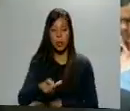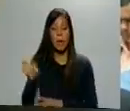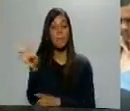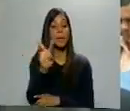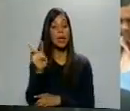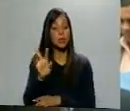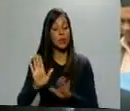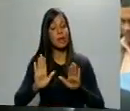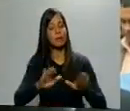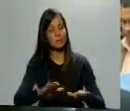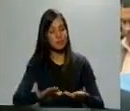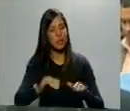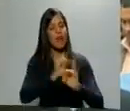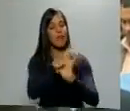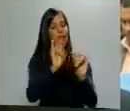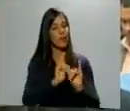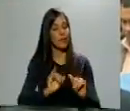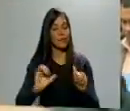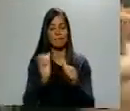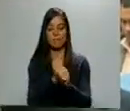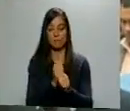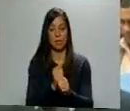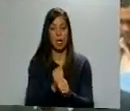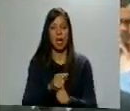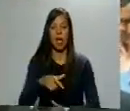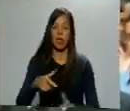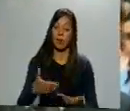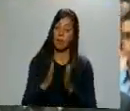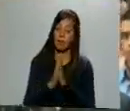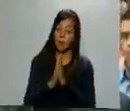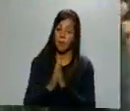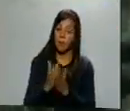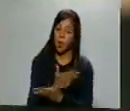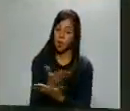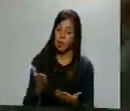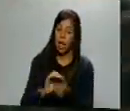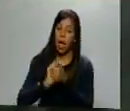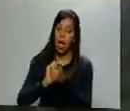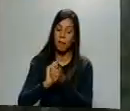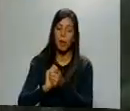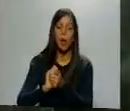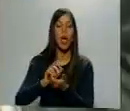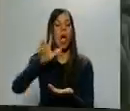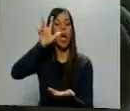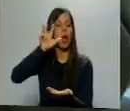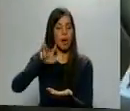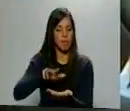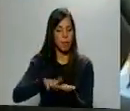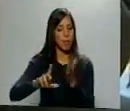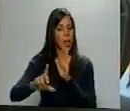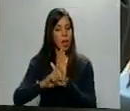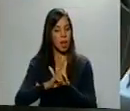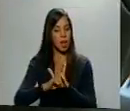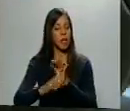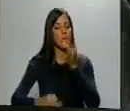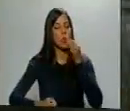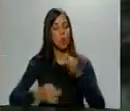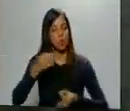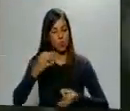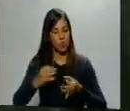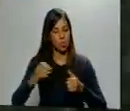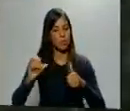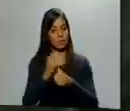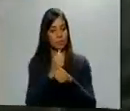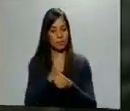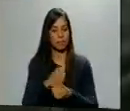venezolanas la calidad de vida que se merece. Así que desde acá pido a los colegas constituyentes la aprobación para que se haga justicia en esta